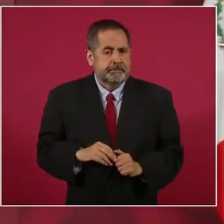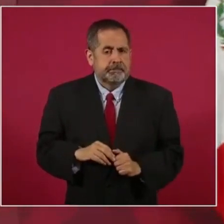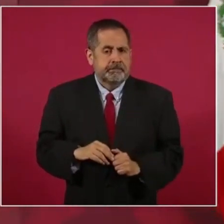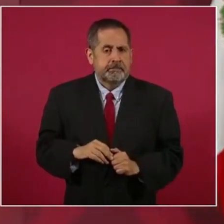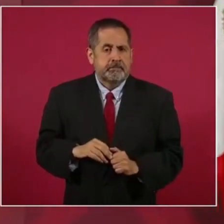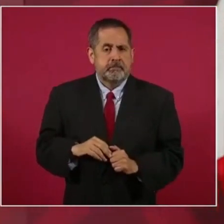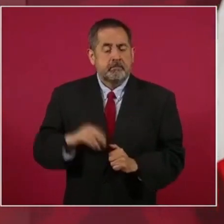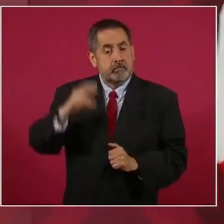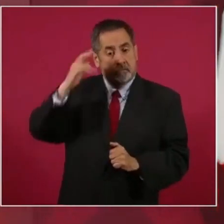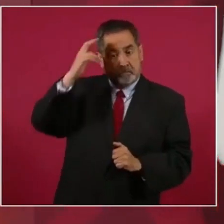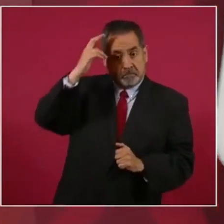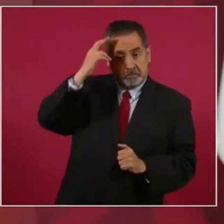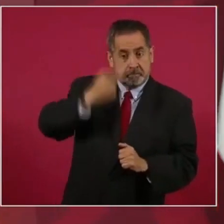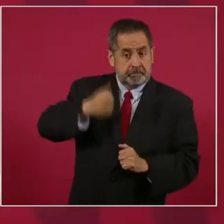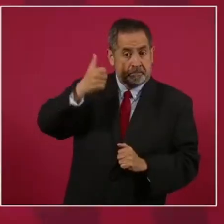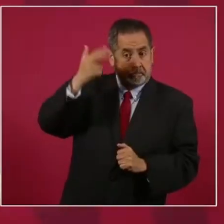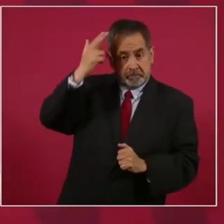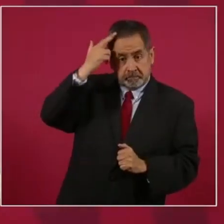Porfirio Díaz